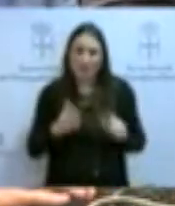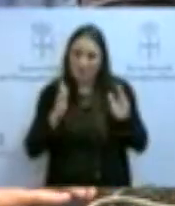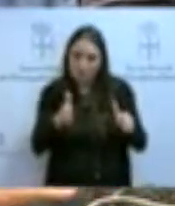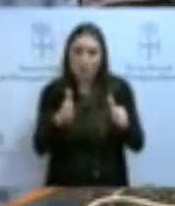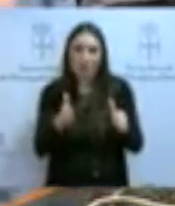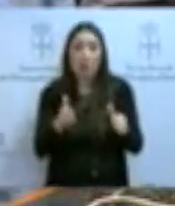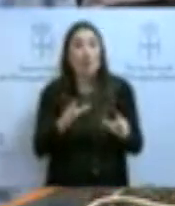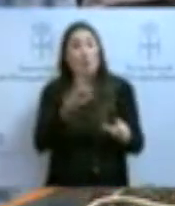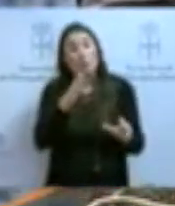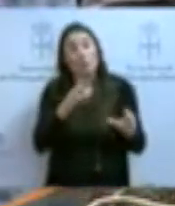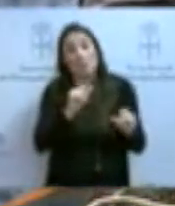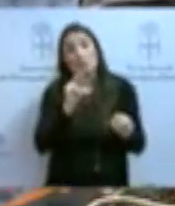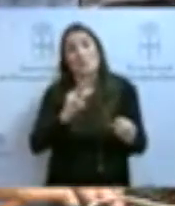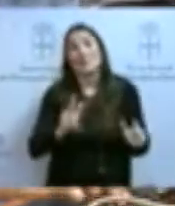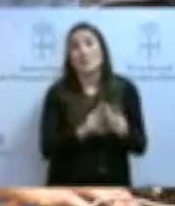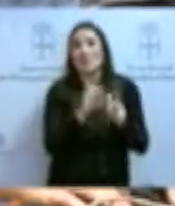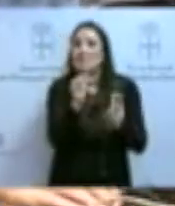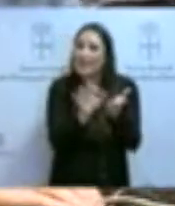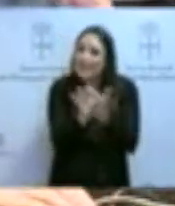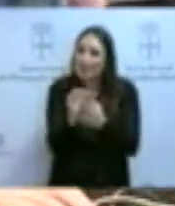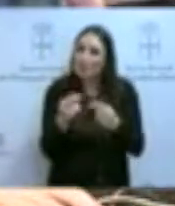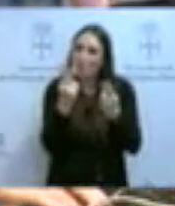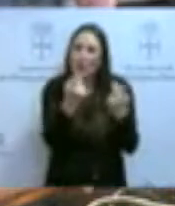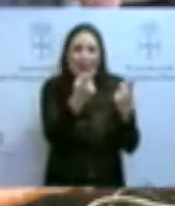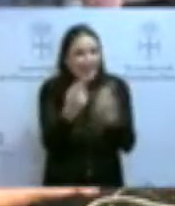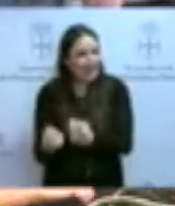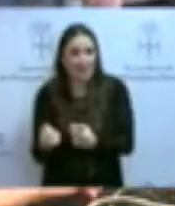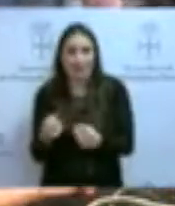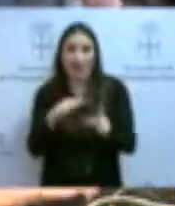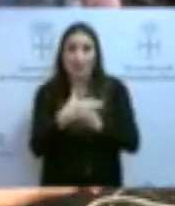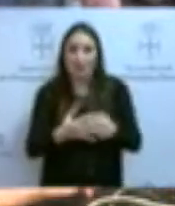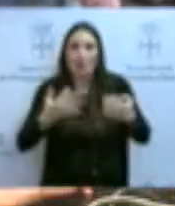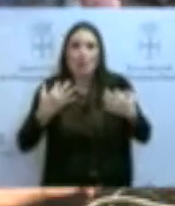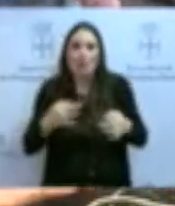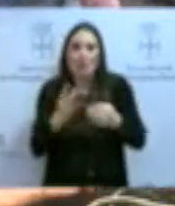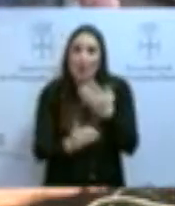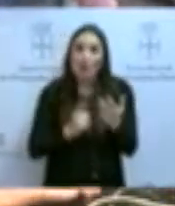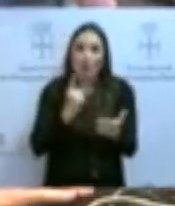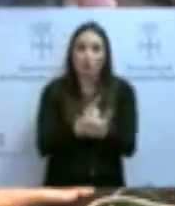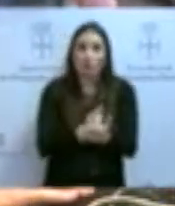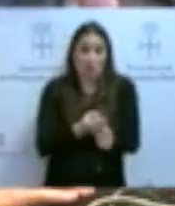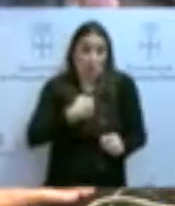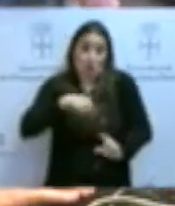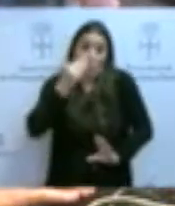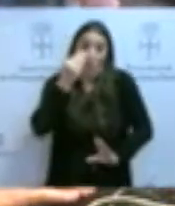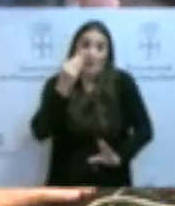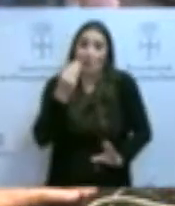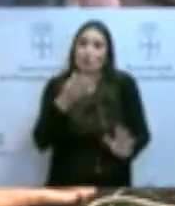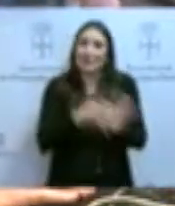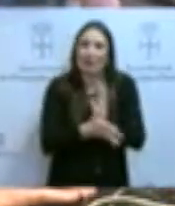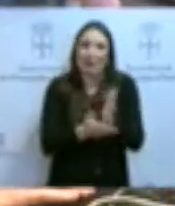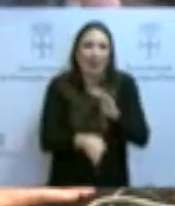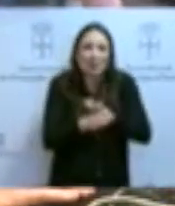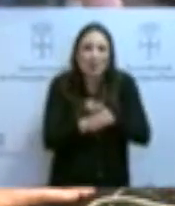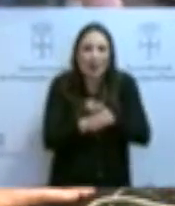social como también los propios servicios públicos requieren que se normalice una situación que pensamos desde nuestra óptica es absolutamente insostenible